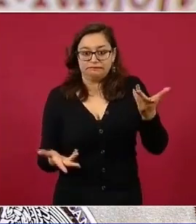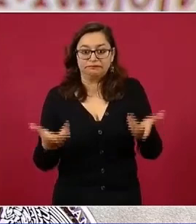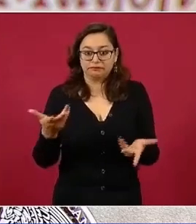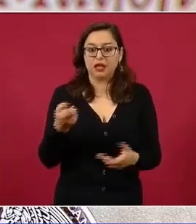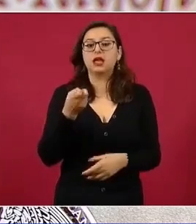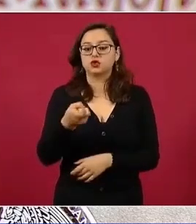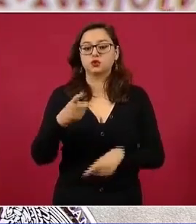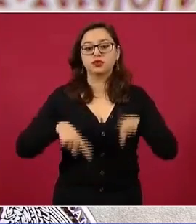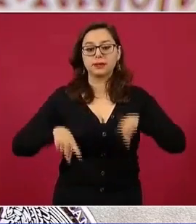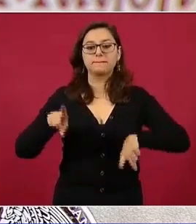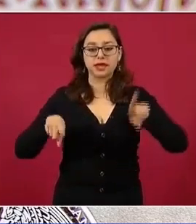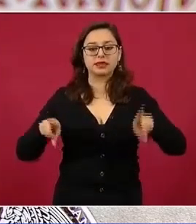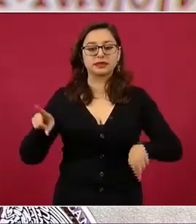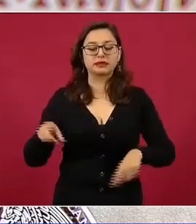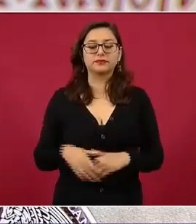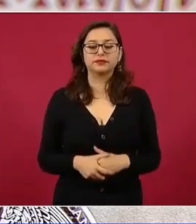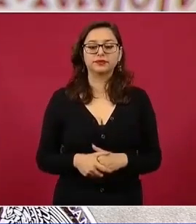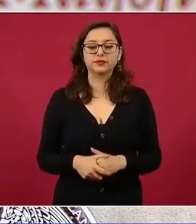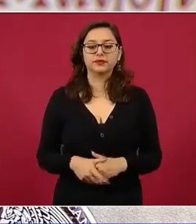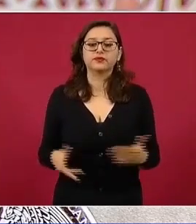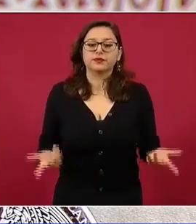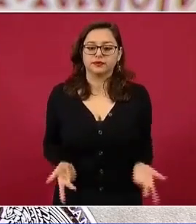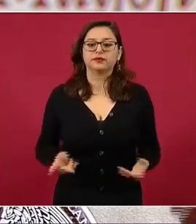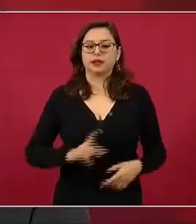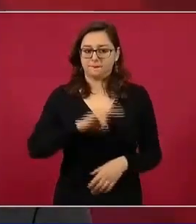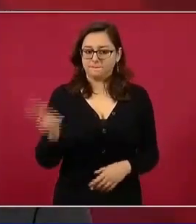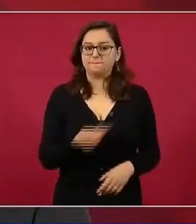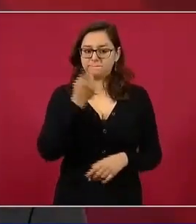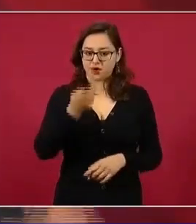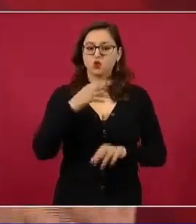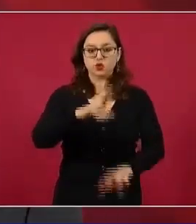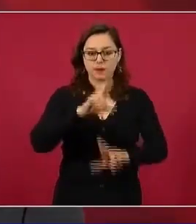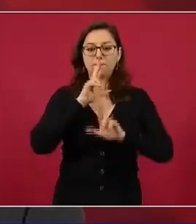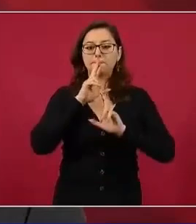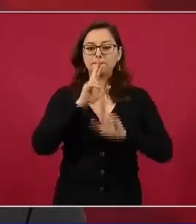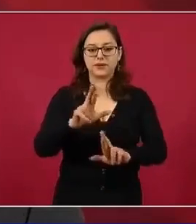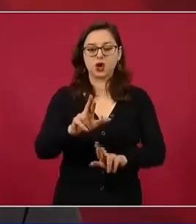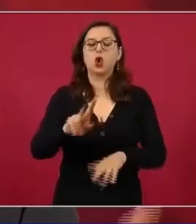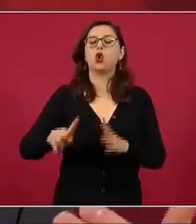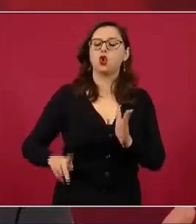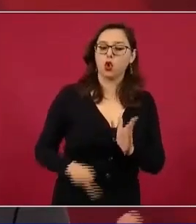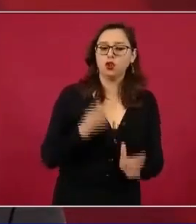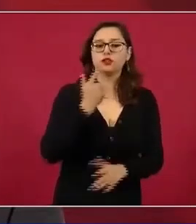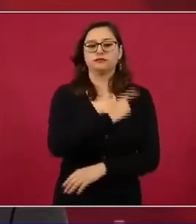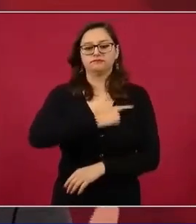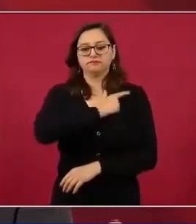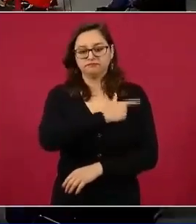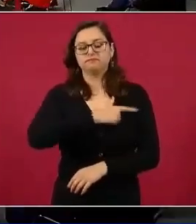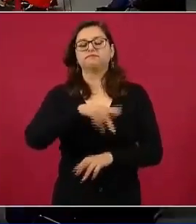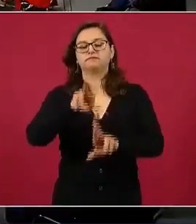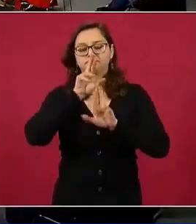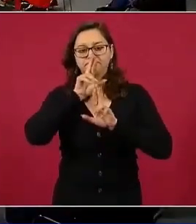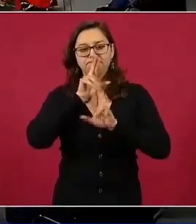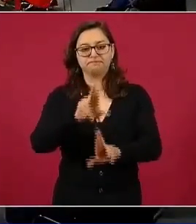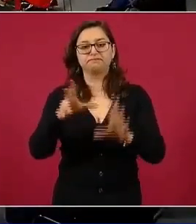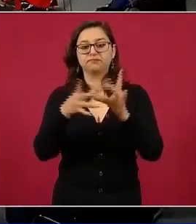¿no? Respecto a la pregunta, y para no dejarla suelta, aunque la hemos abordado muchas veces, con mucho gusto lo volvemos a explicar,